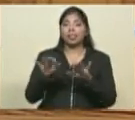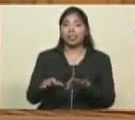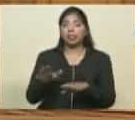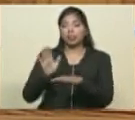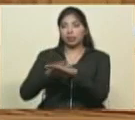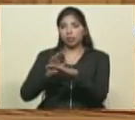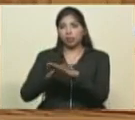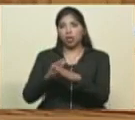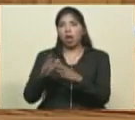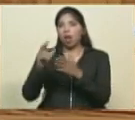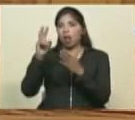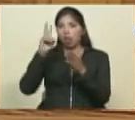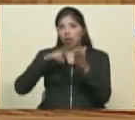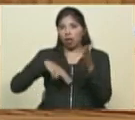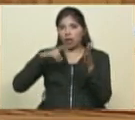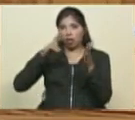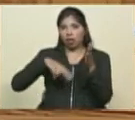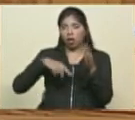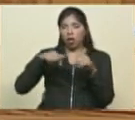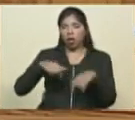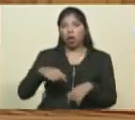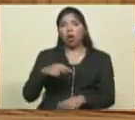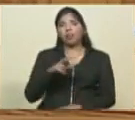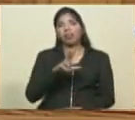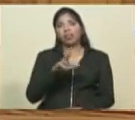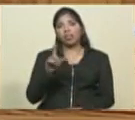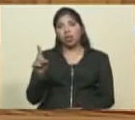ordinaria del jueves 31 de agosto.